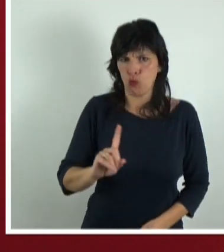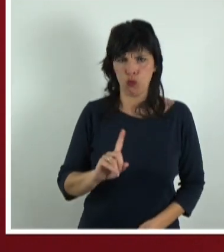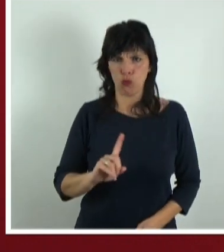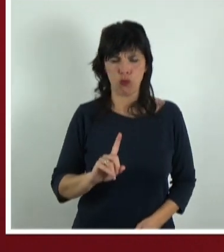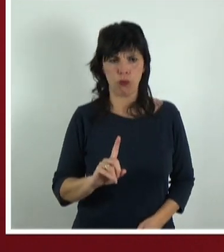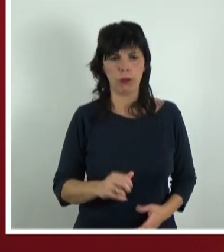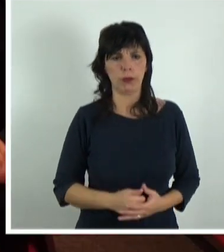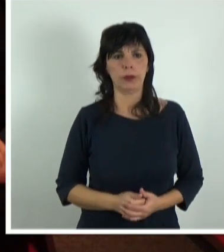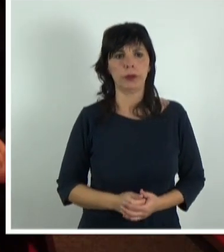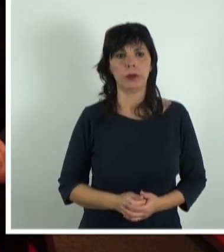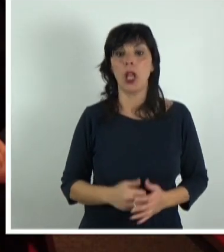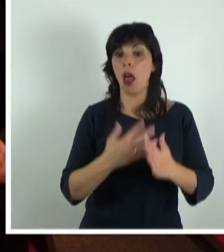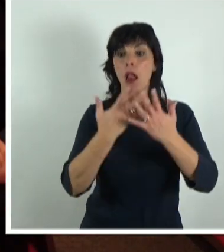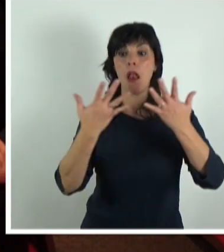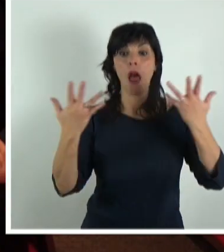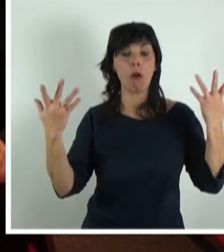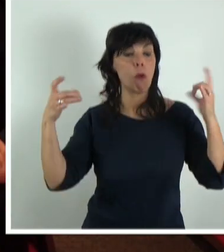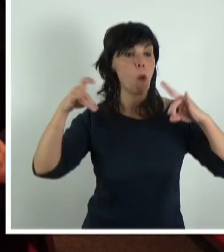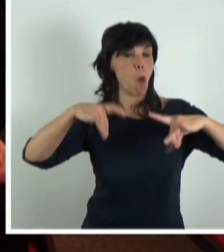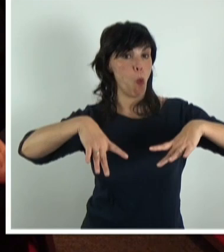Lo mismo que su gloria.